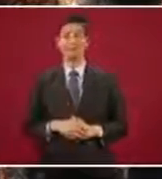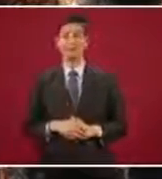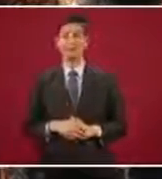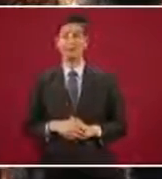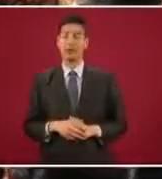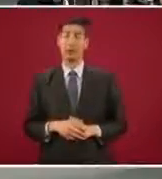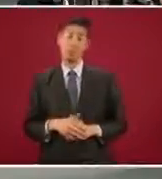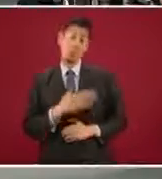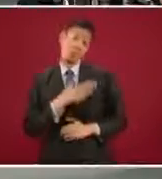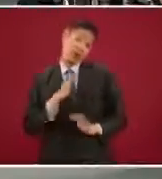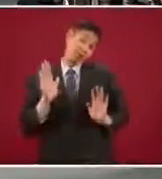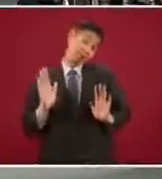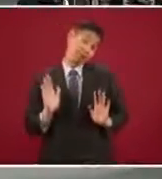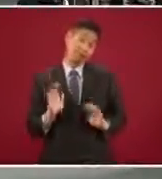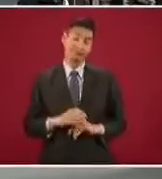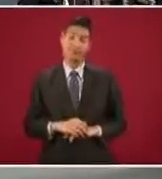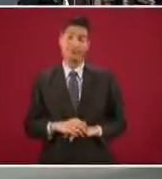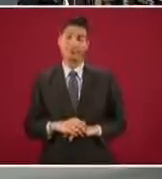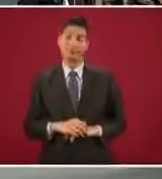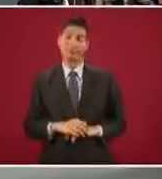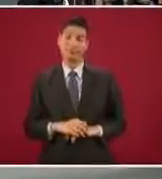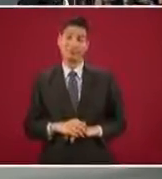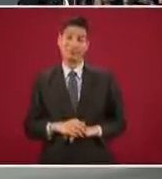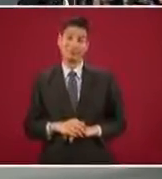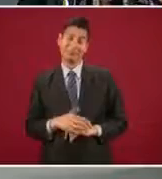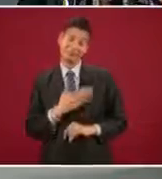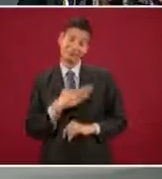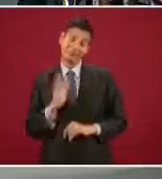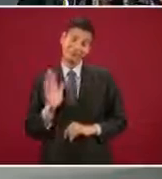qué bueno que es así.